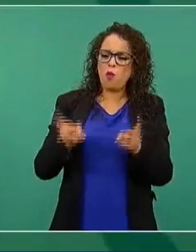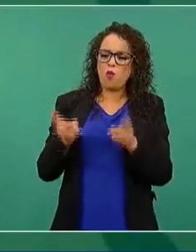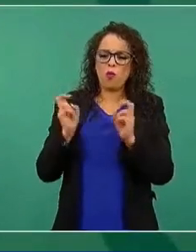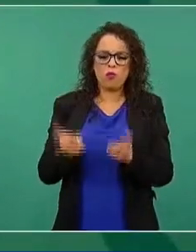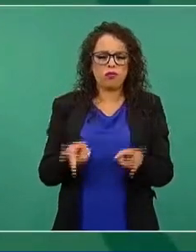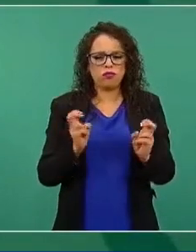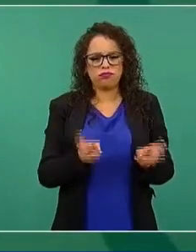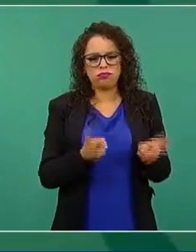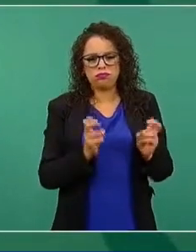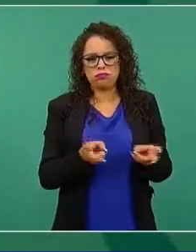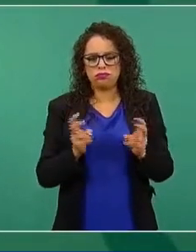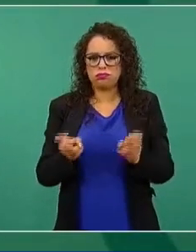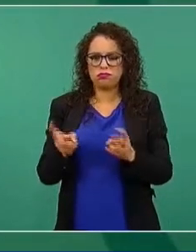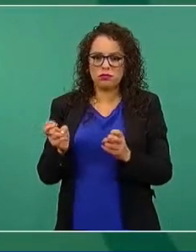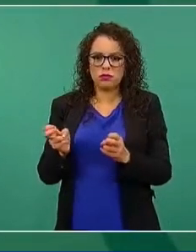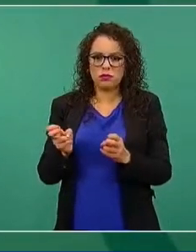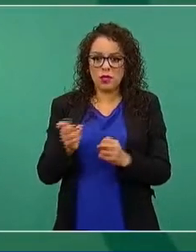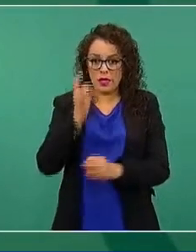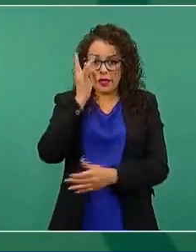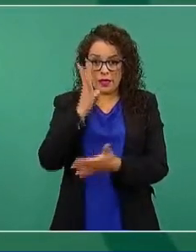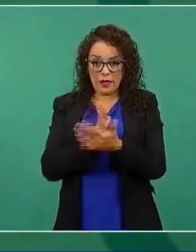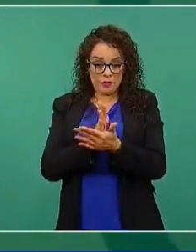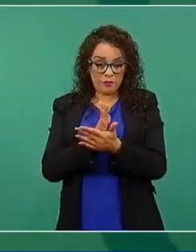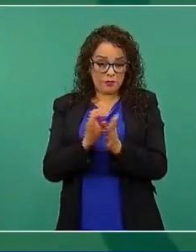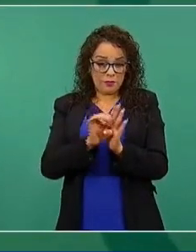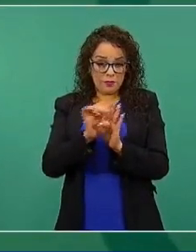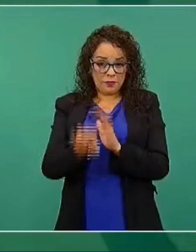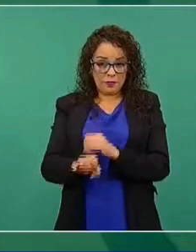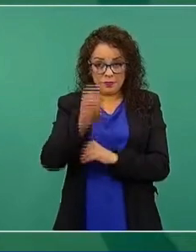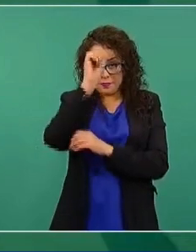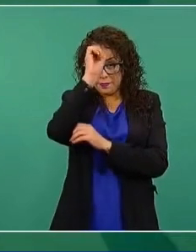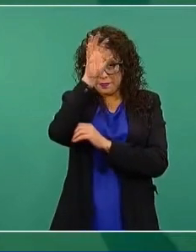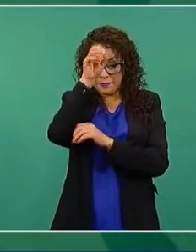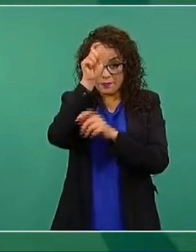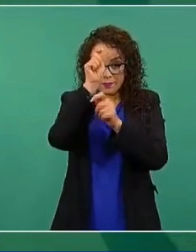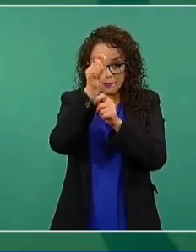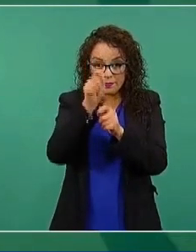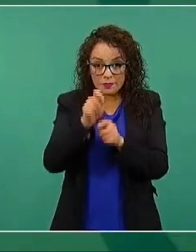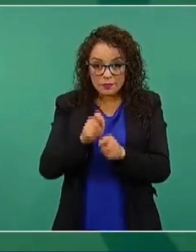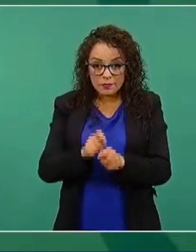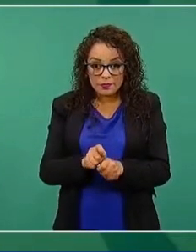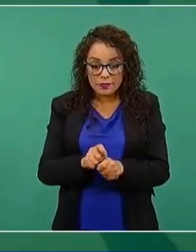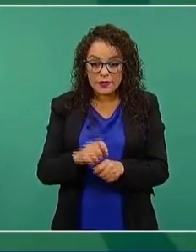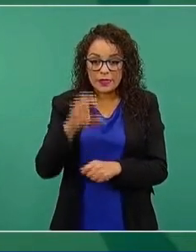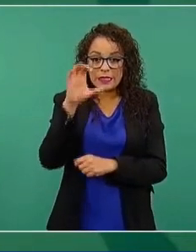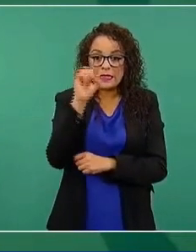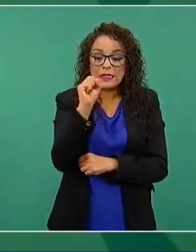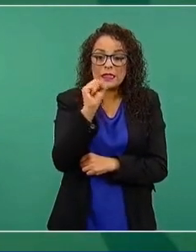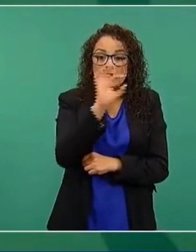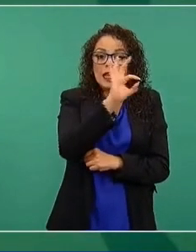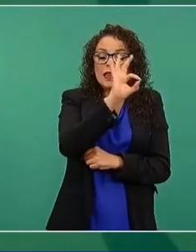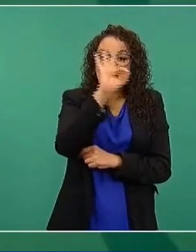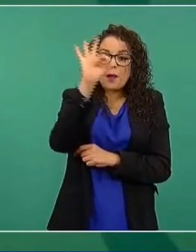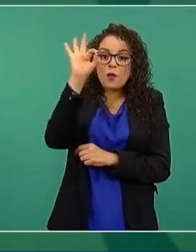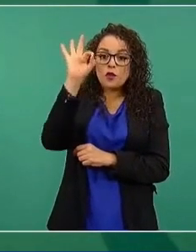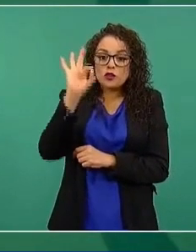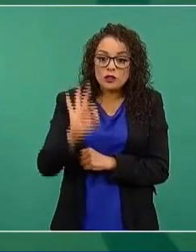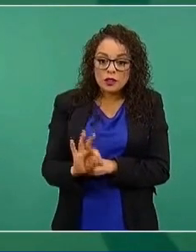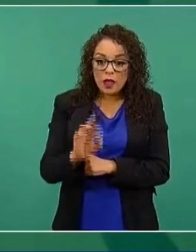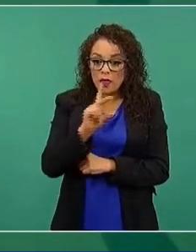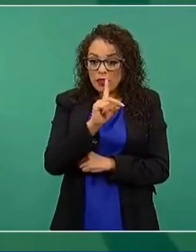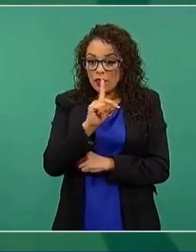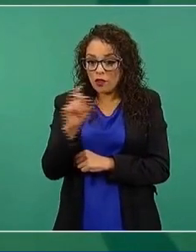Solo en concesiones mineras entregaron el 60% del territorio